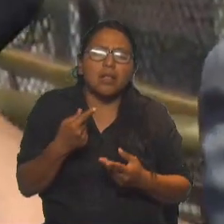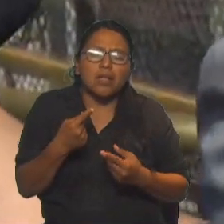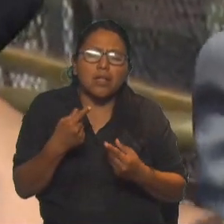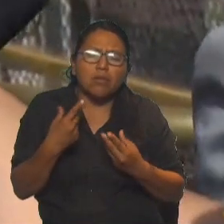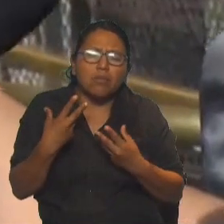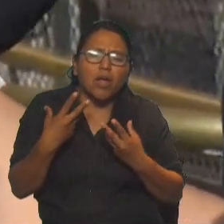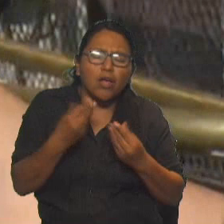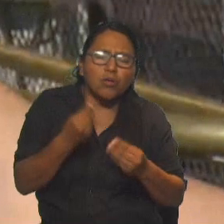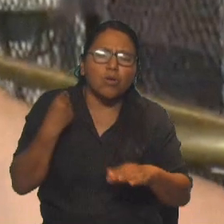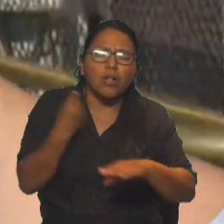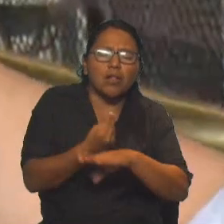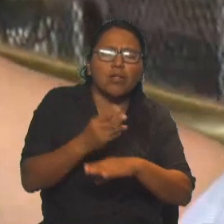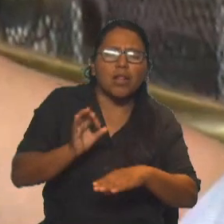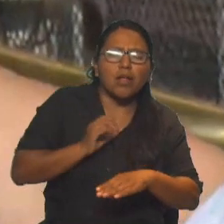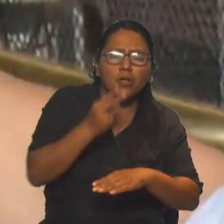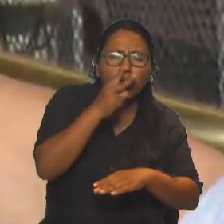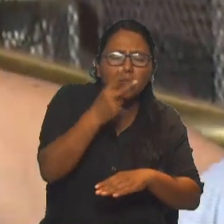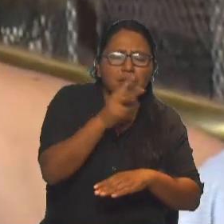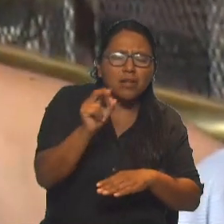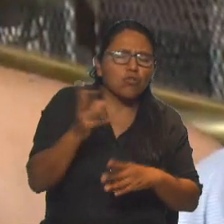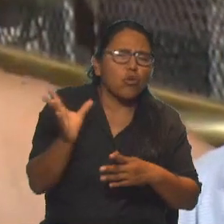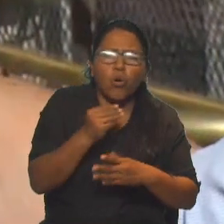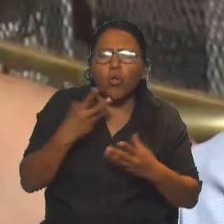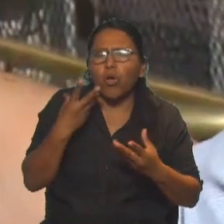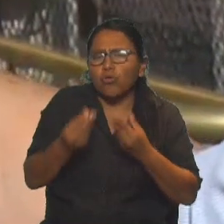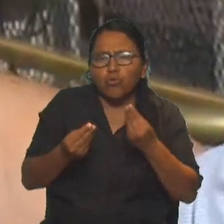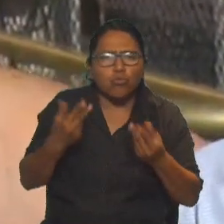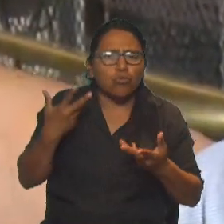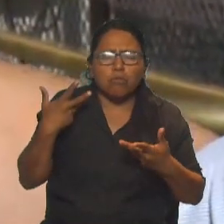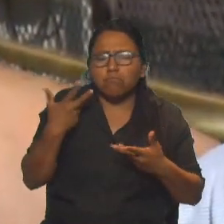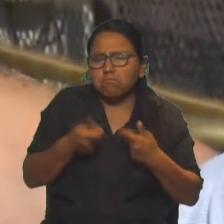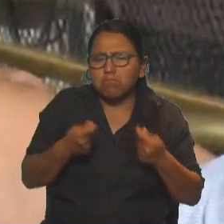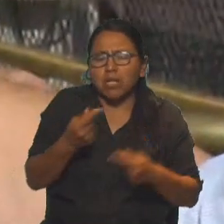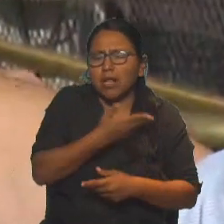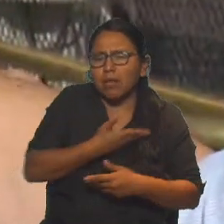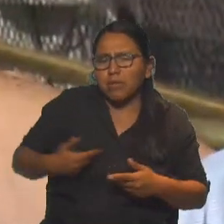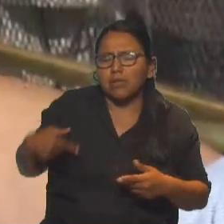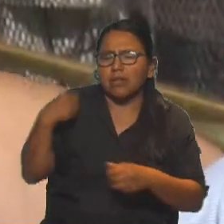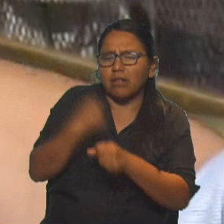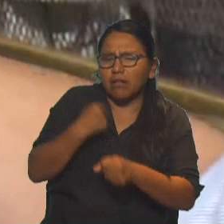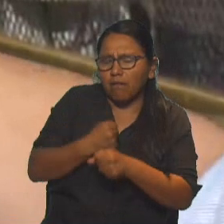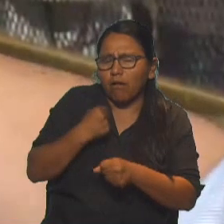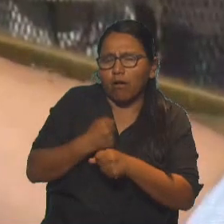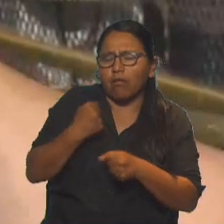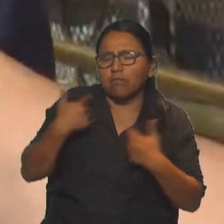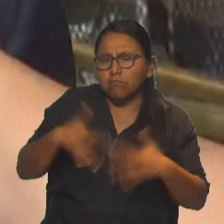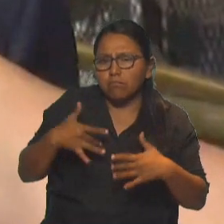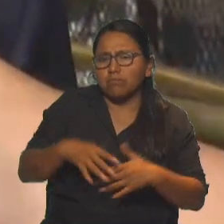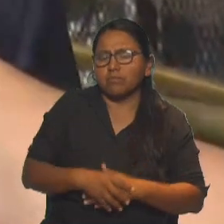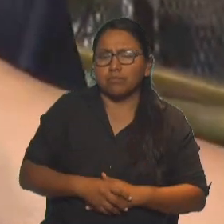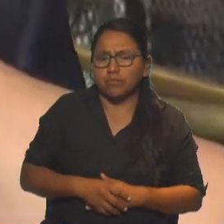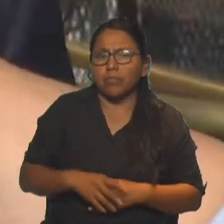la candidatura de 2030? Todo ayuda, todo suma. El presidente está trabajando muy duro con eso